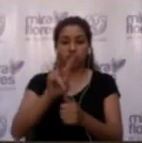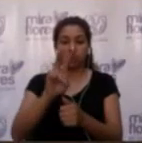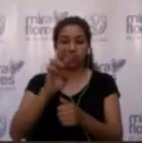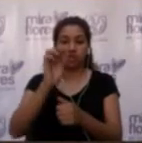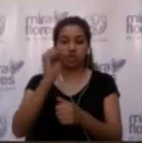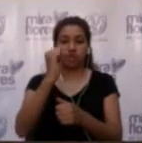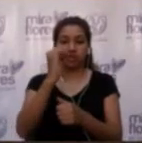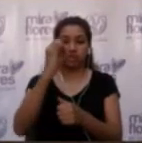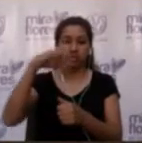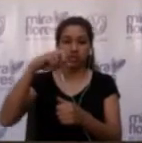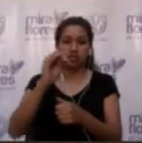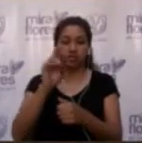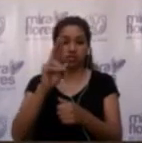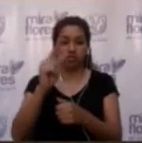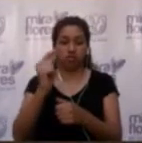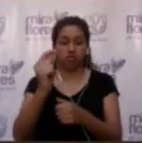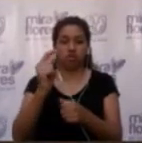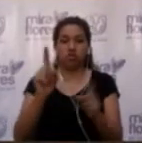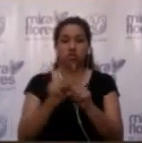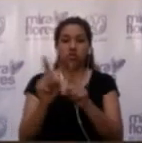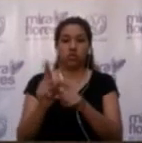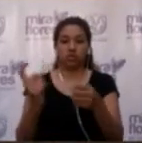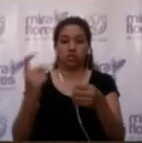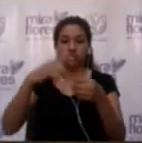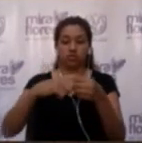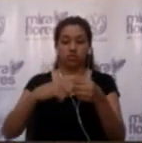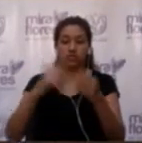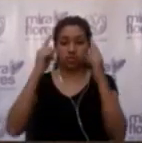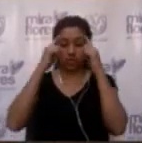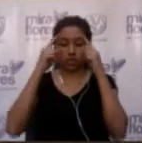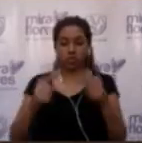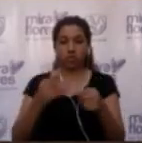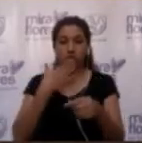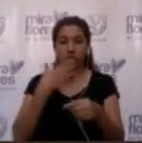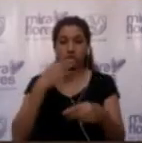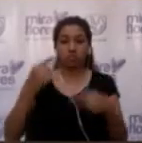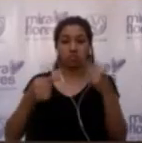el mismo que como anexo forma parte integrante del presente acuerdo. Al debate.